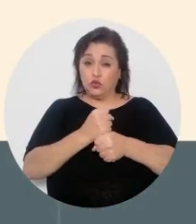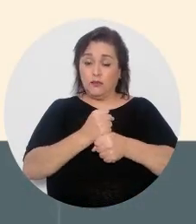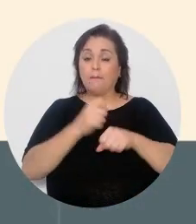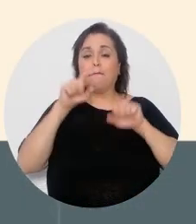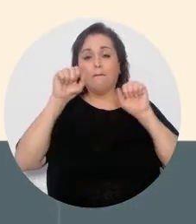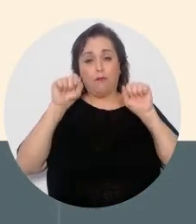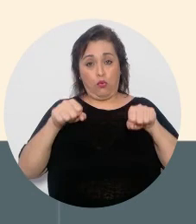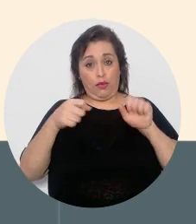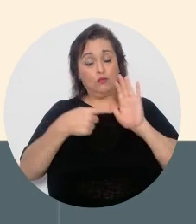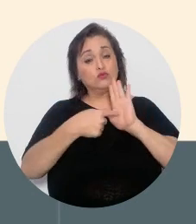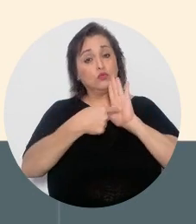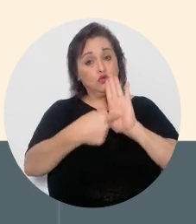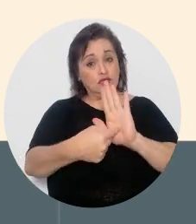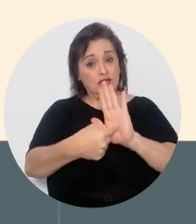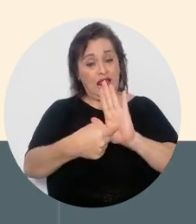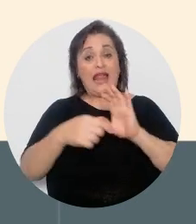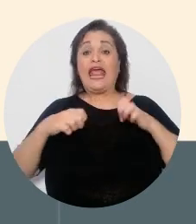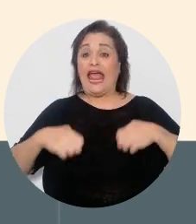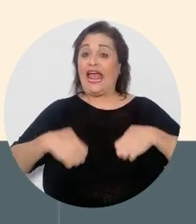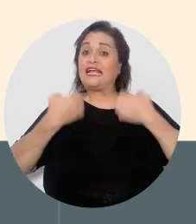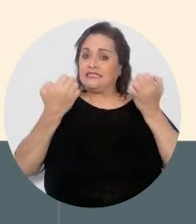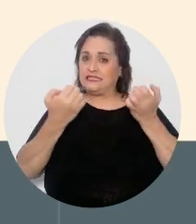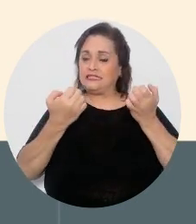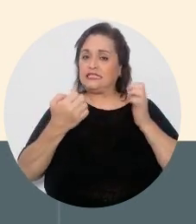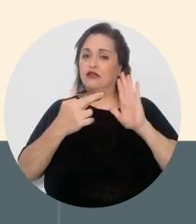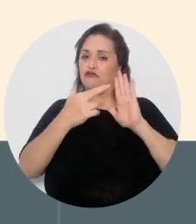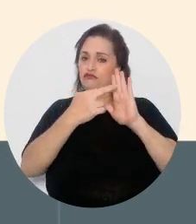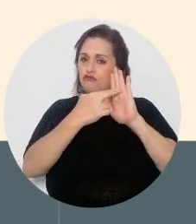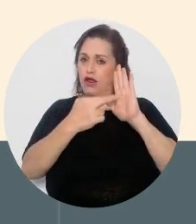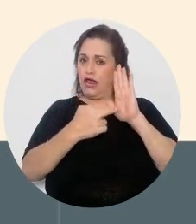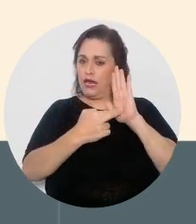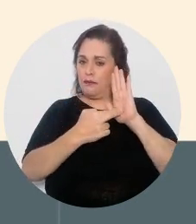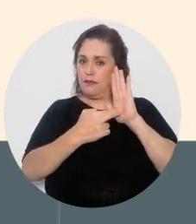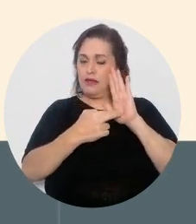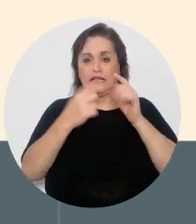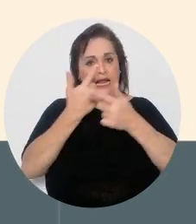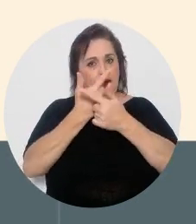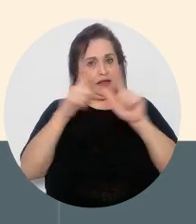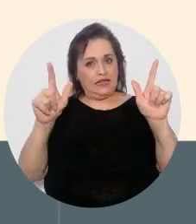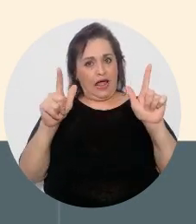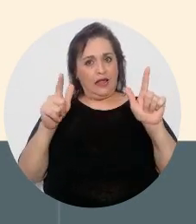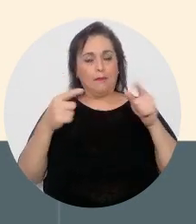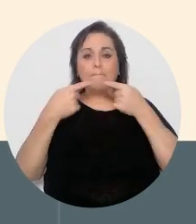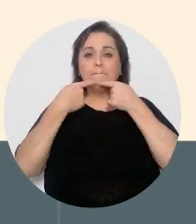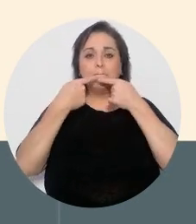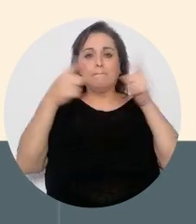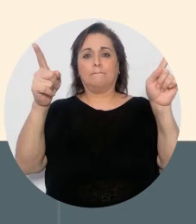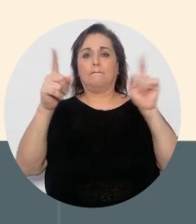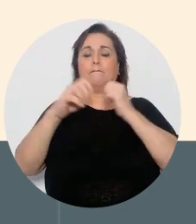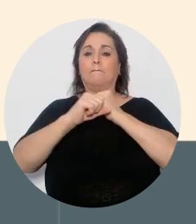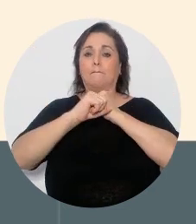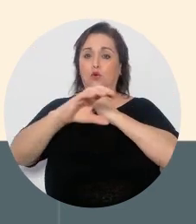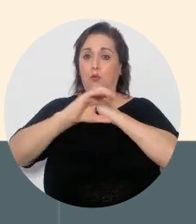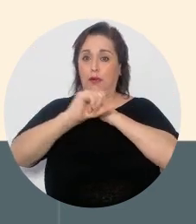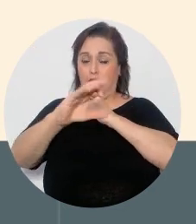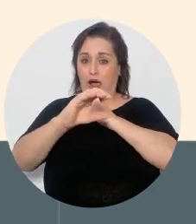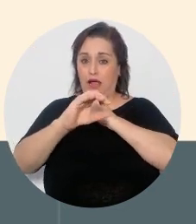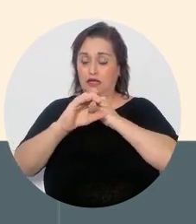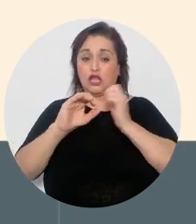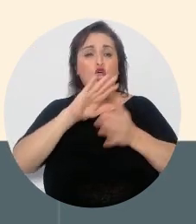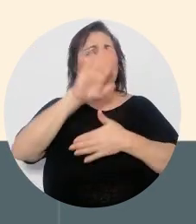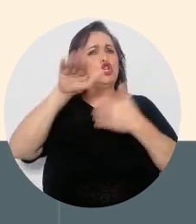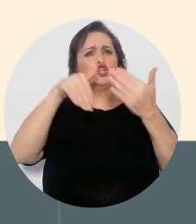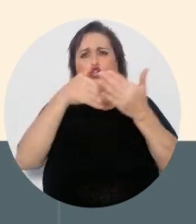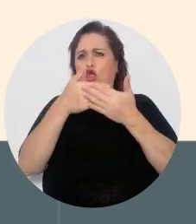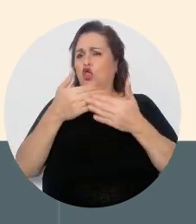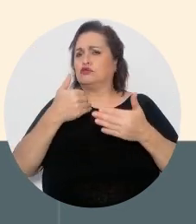En síntesis, podemos señalar que existe un régimen de libertad para la difusión de propaganda, que bajo ese régimen